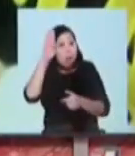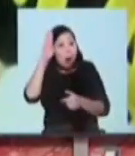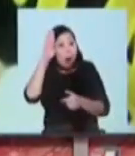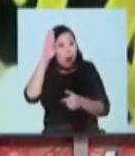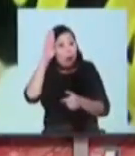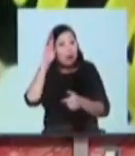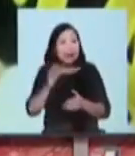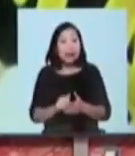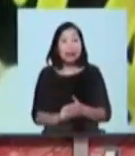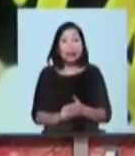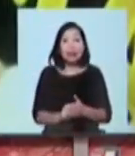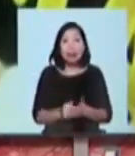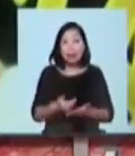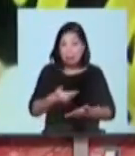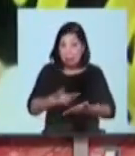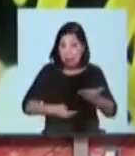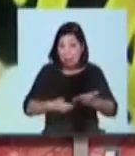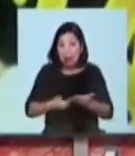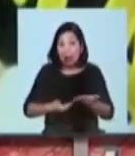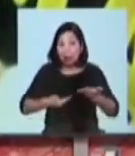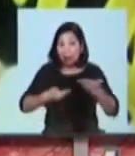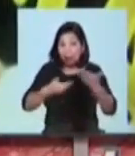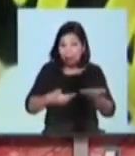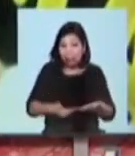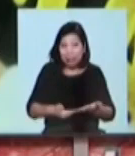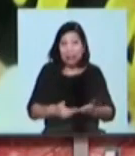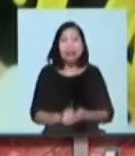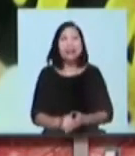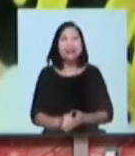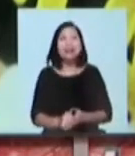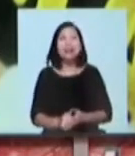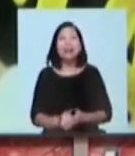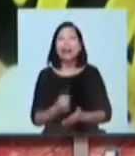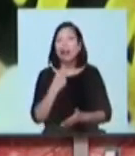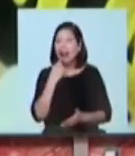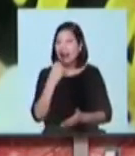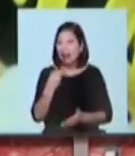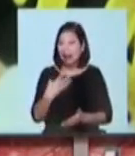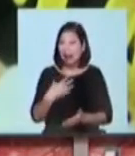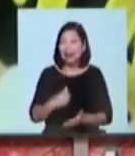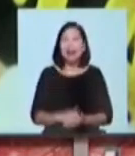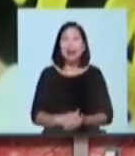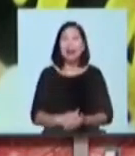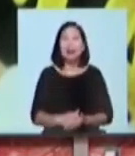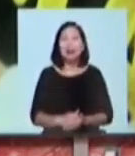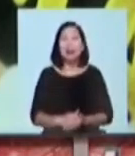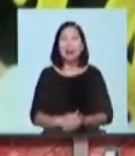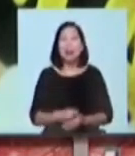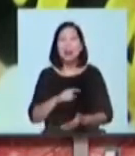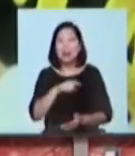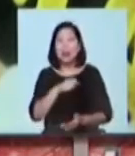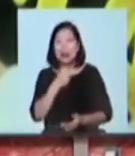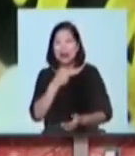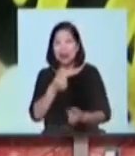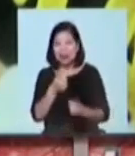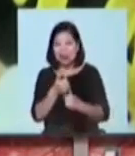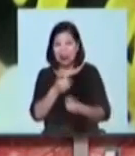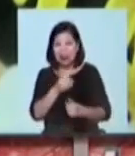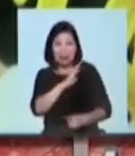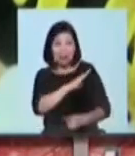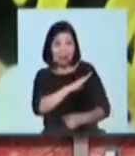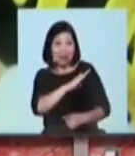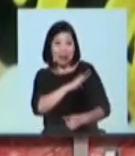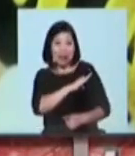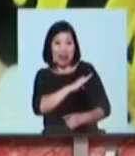arresto domiciliario, dado que él no ha colaborado con la justicia del Tribunal, sino al contrario, ha sido un pro.